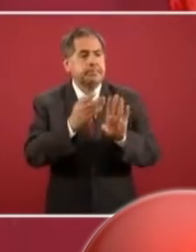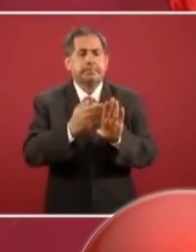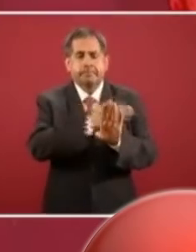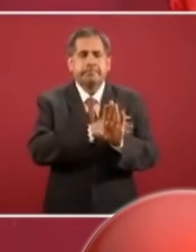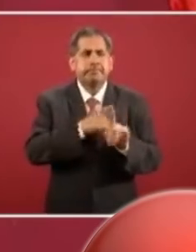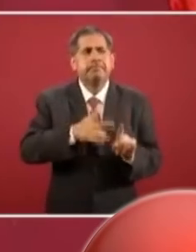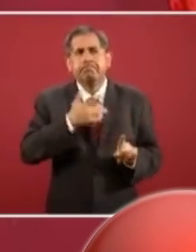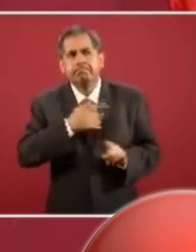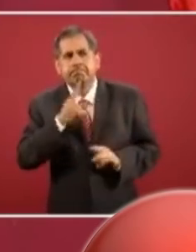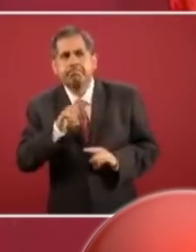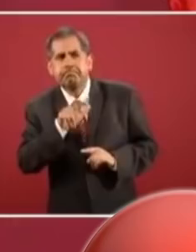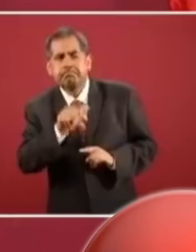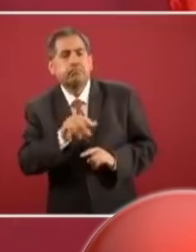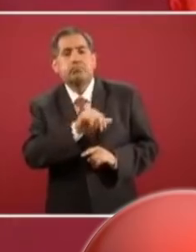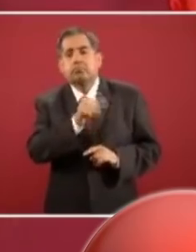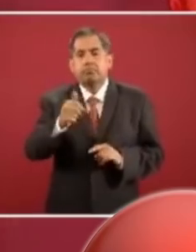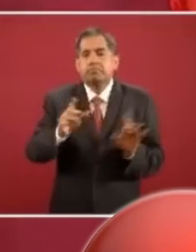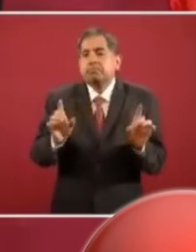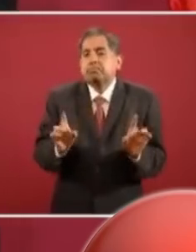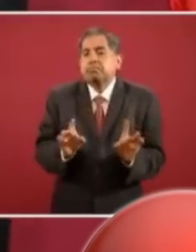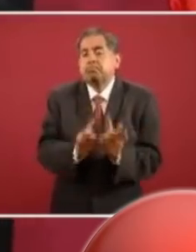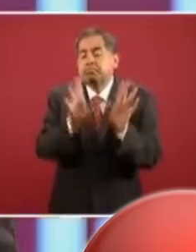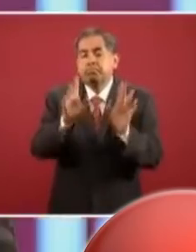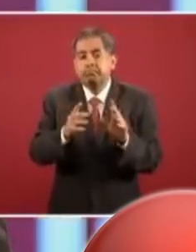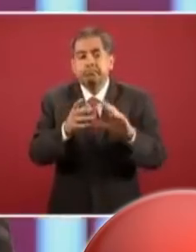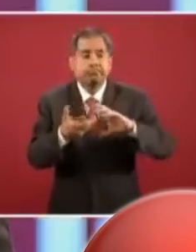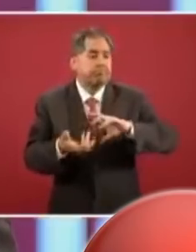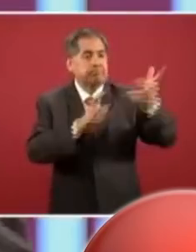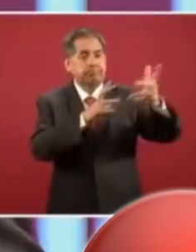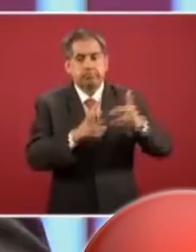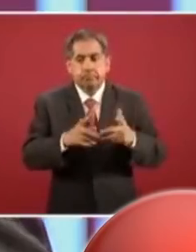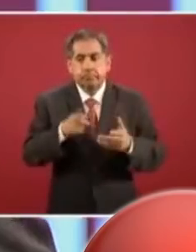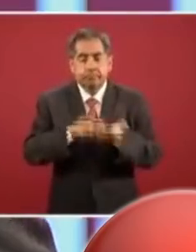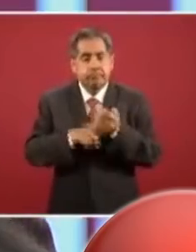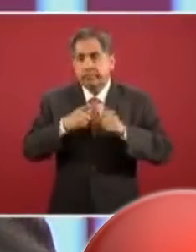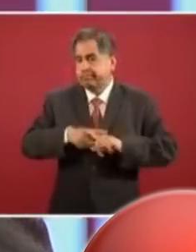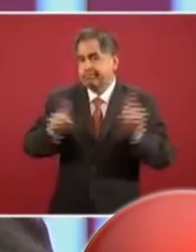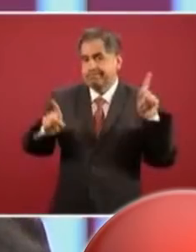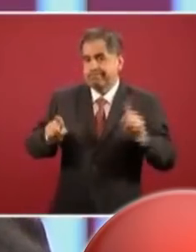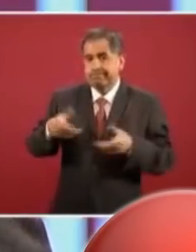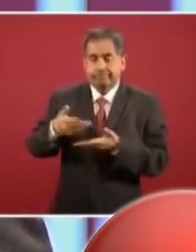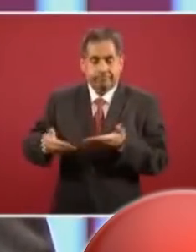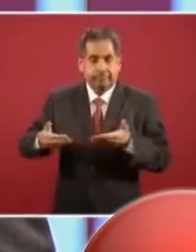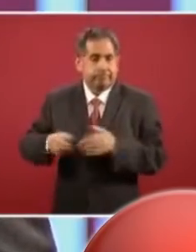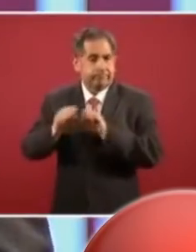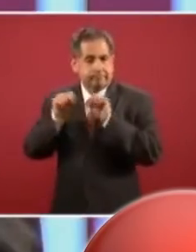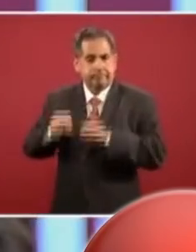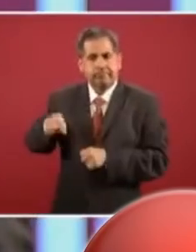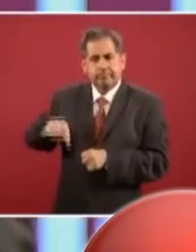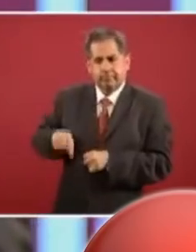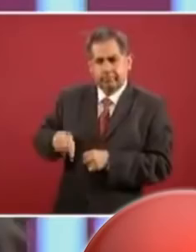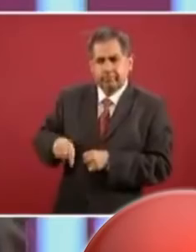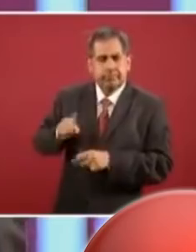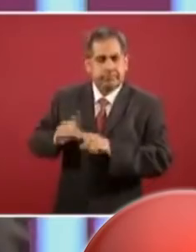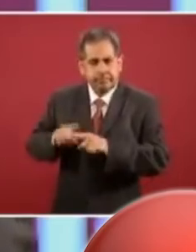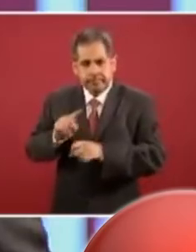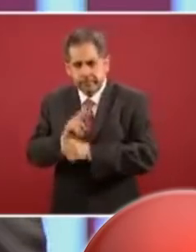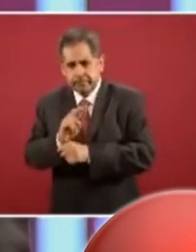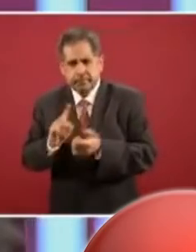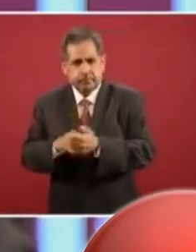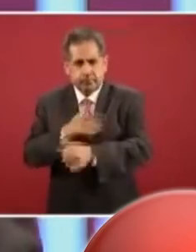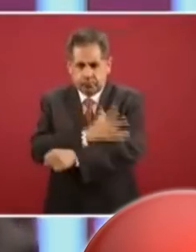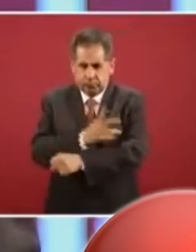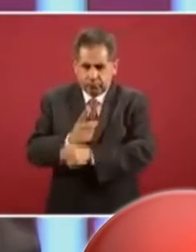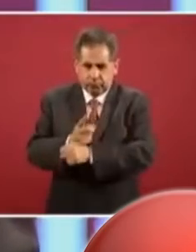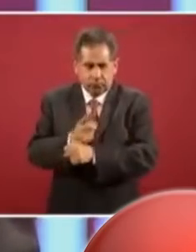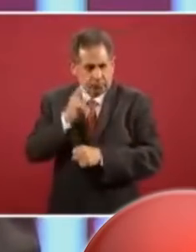pueden pronosticarse, muchos otros no. Sin embargo, esta es una gran diferencia que tiene el sistema hoy. Por supuesto, honestidad,